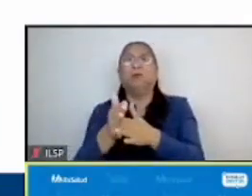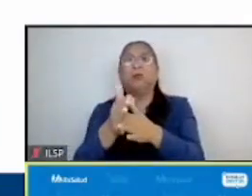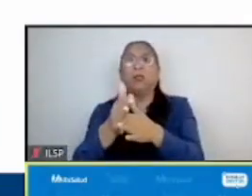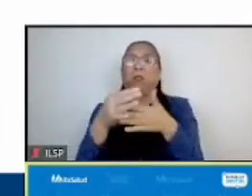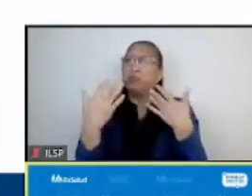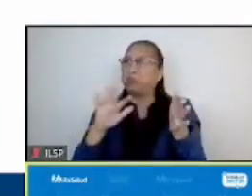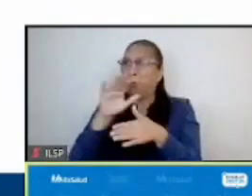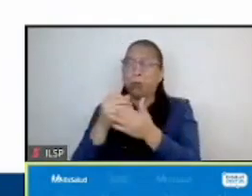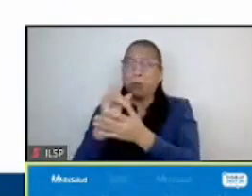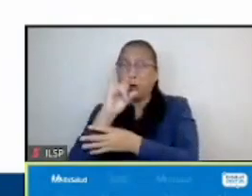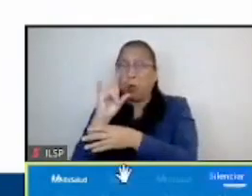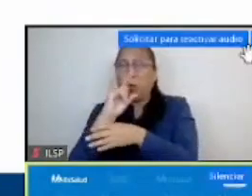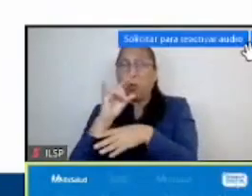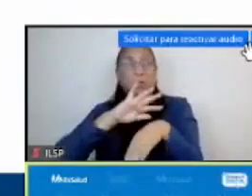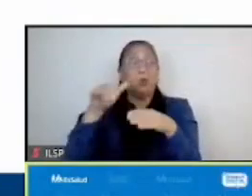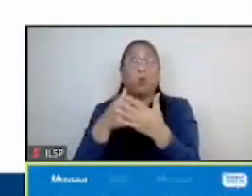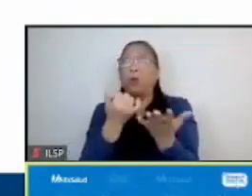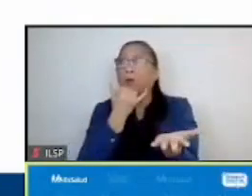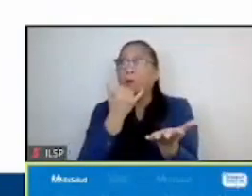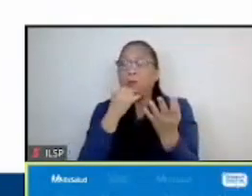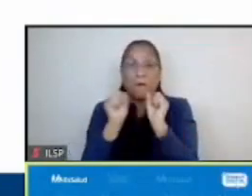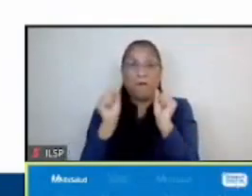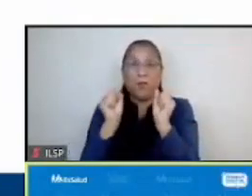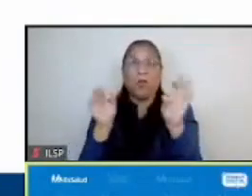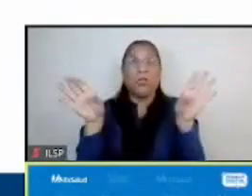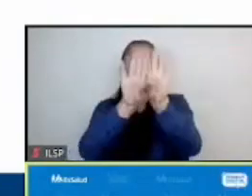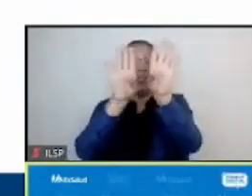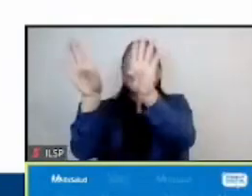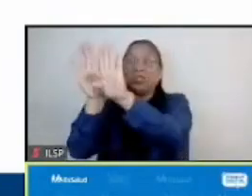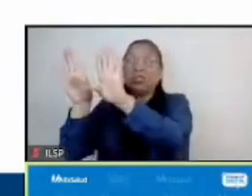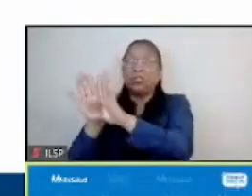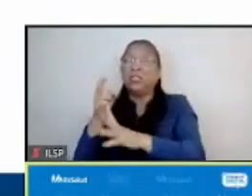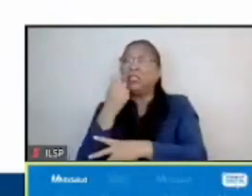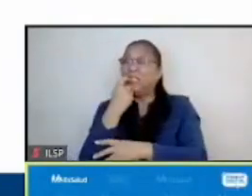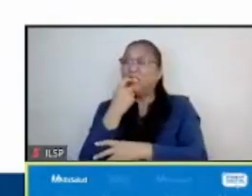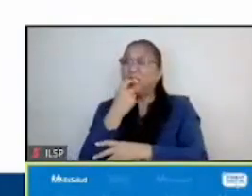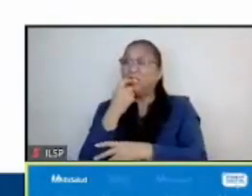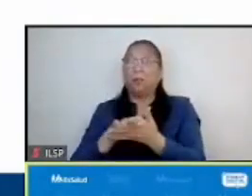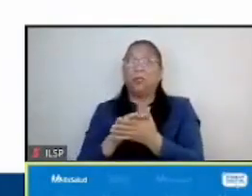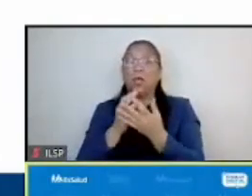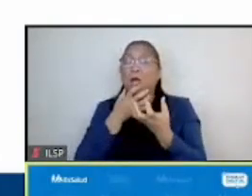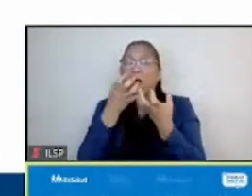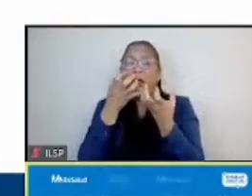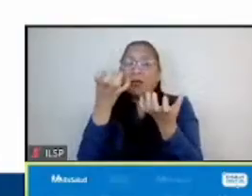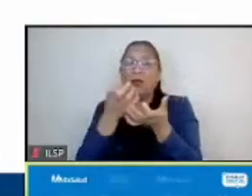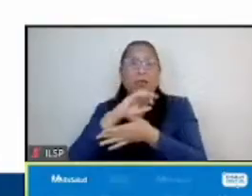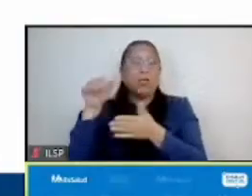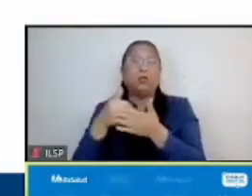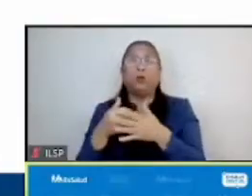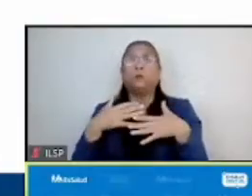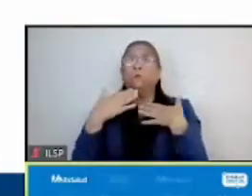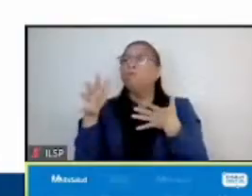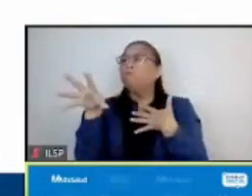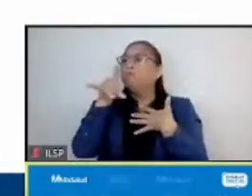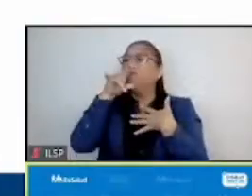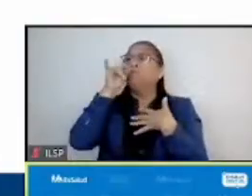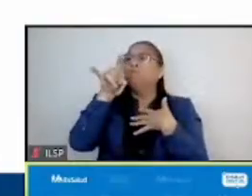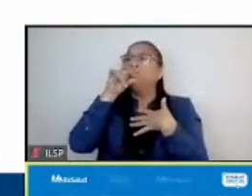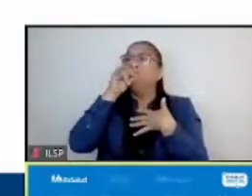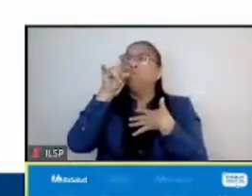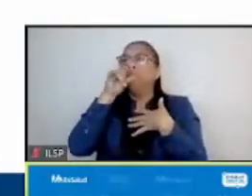utilice. ¿Qué pasa? Frío, cierra las ventanas y el ambiente calientito, de todos respirando ahí, y uno se siente más cómodo